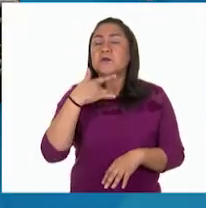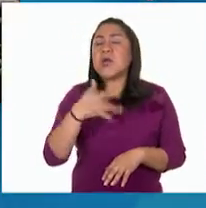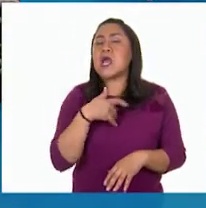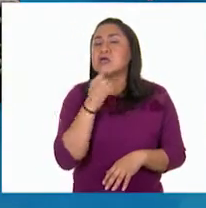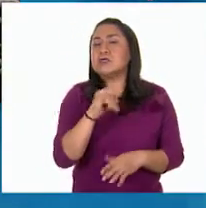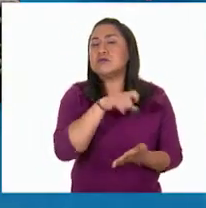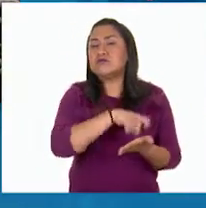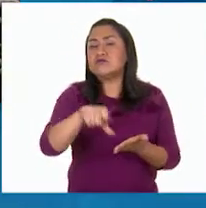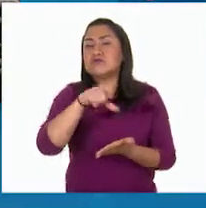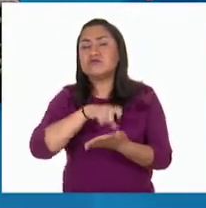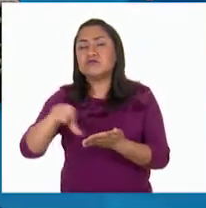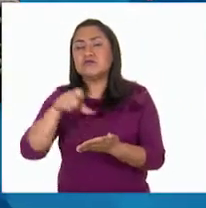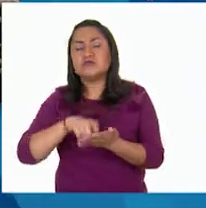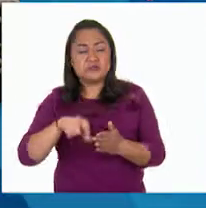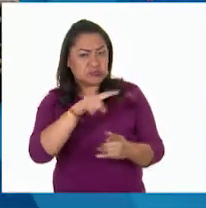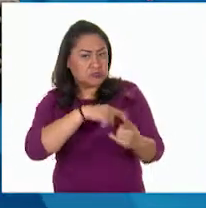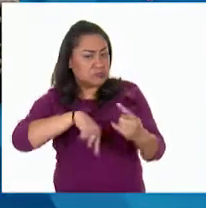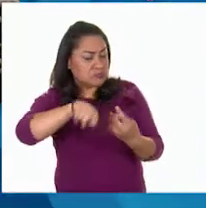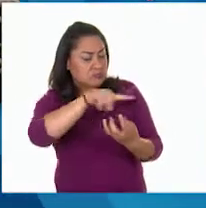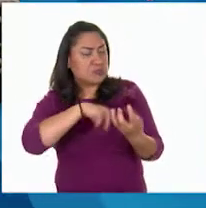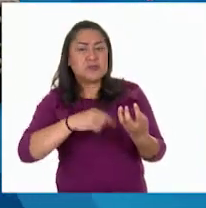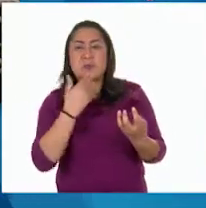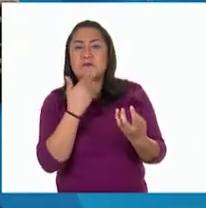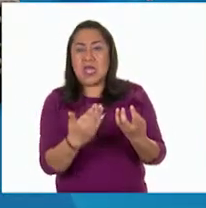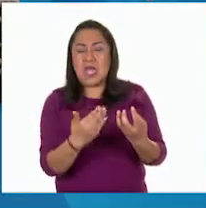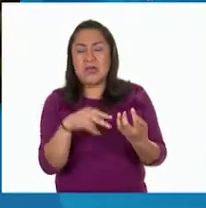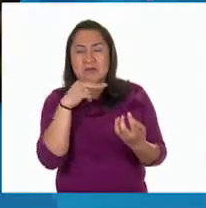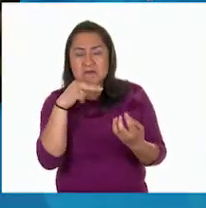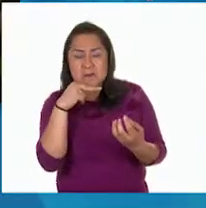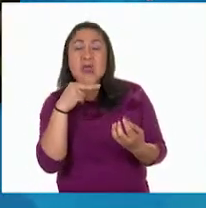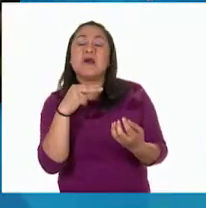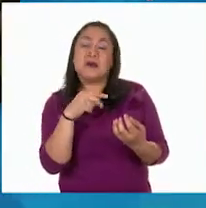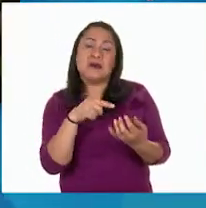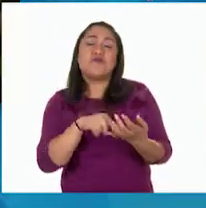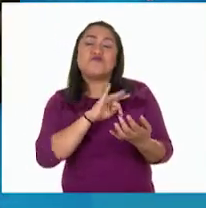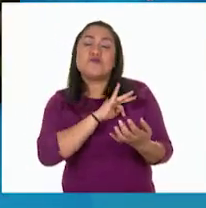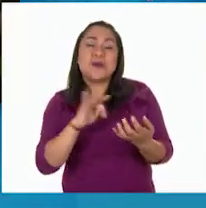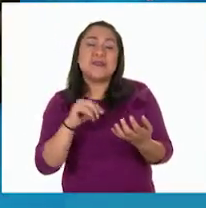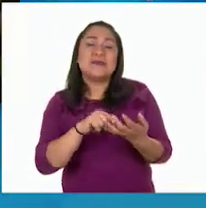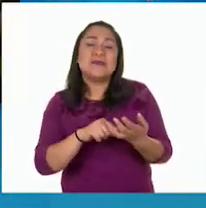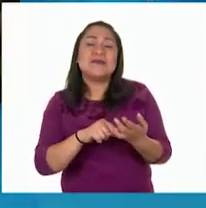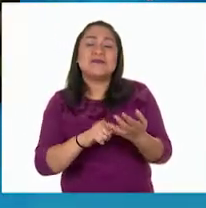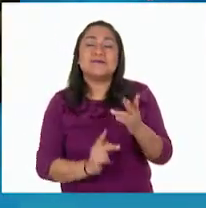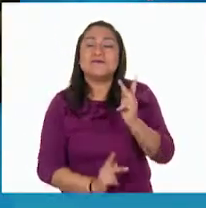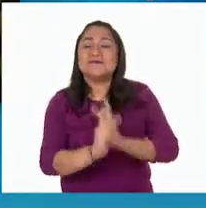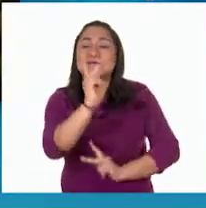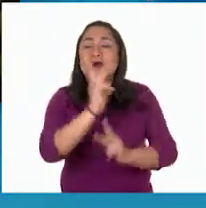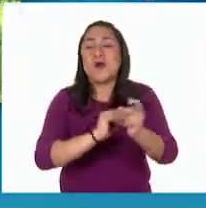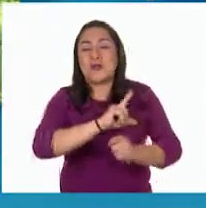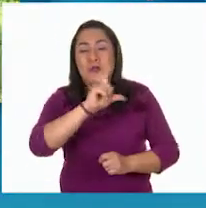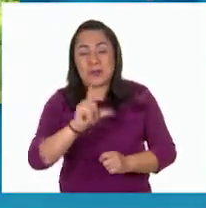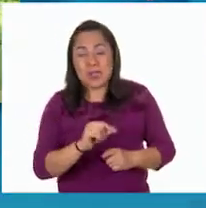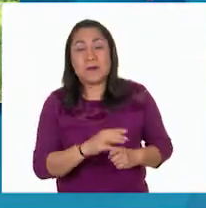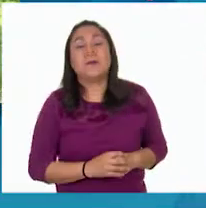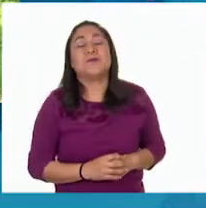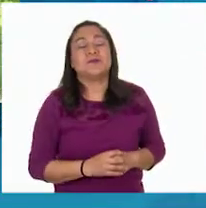mercados por sus excelentes características y el manejo que se le puede dar al fruto en post cosecha. Aunado al anterior, en